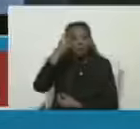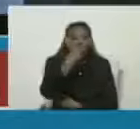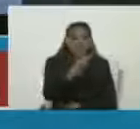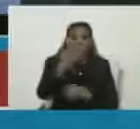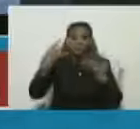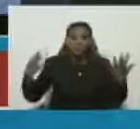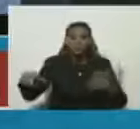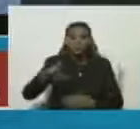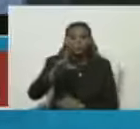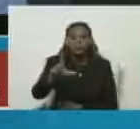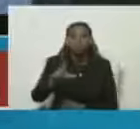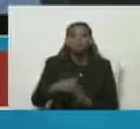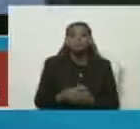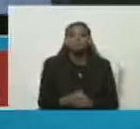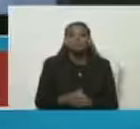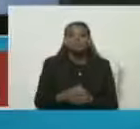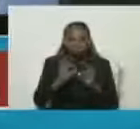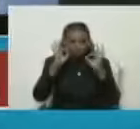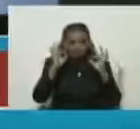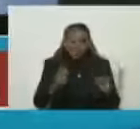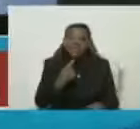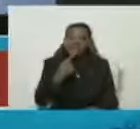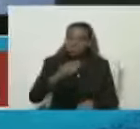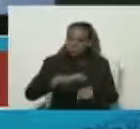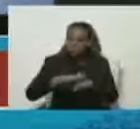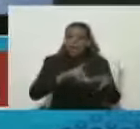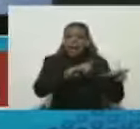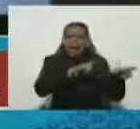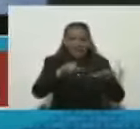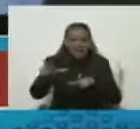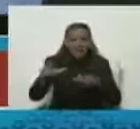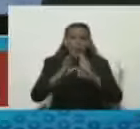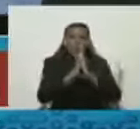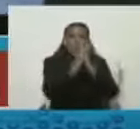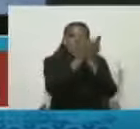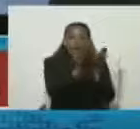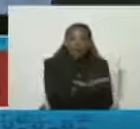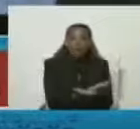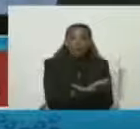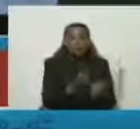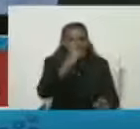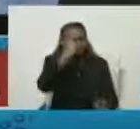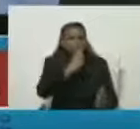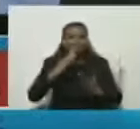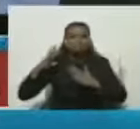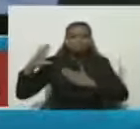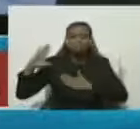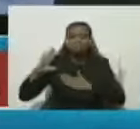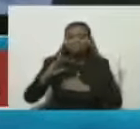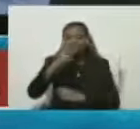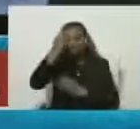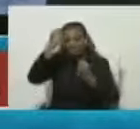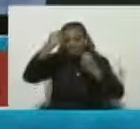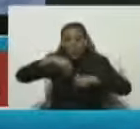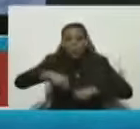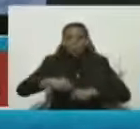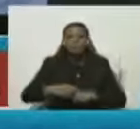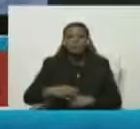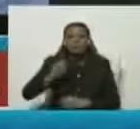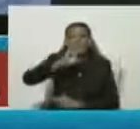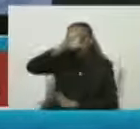Así está decretado en el libro de los pactos secretos del